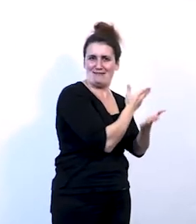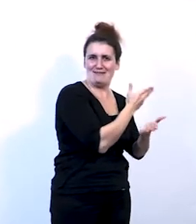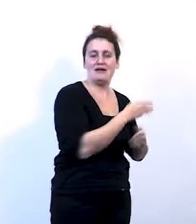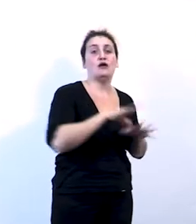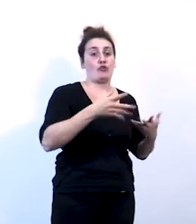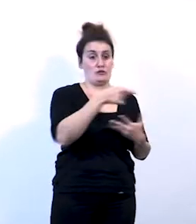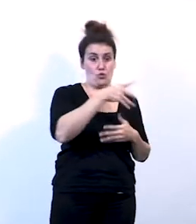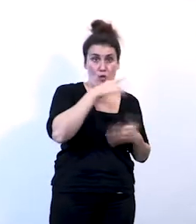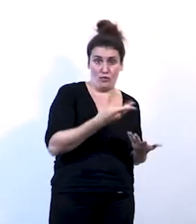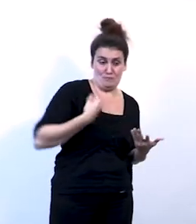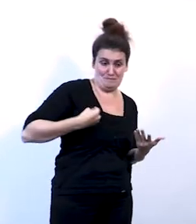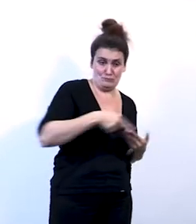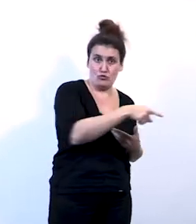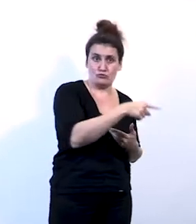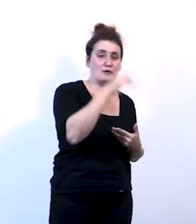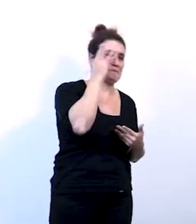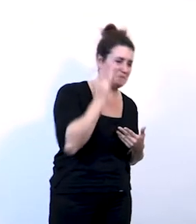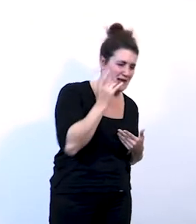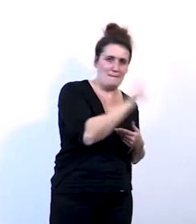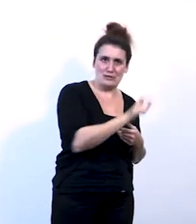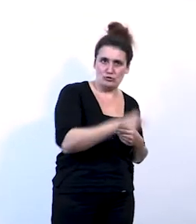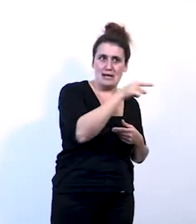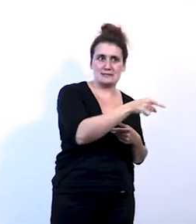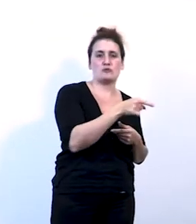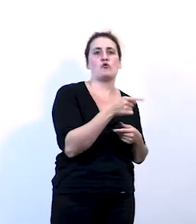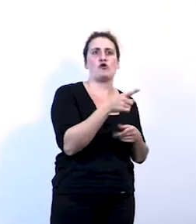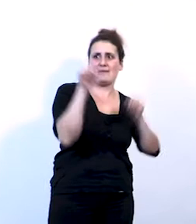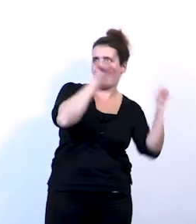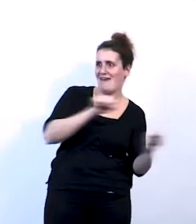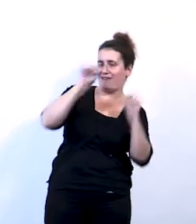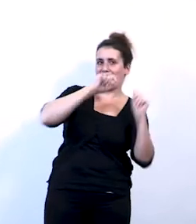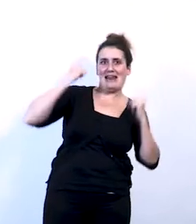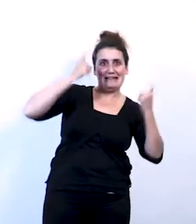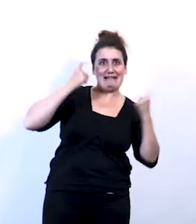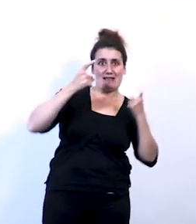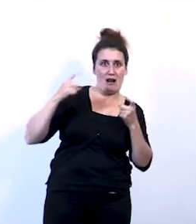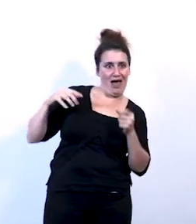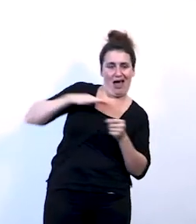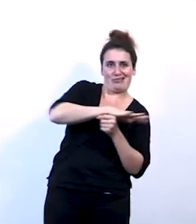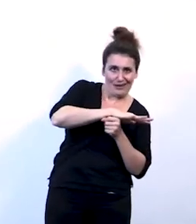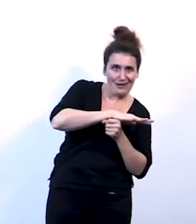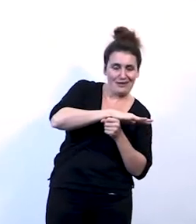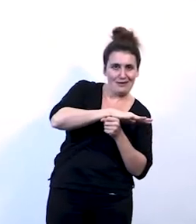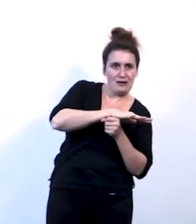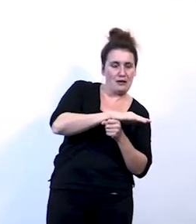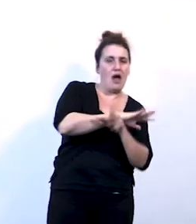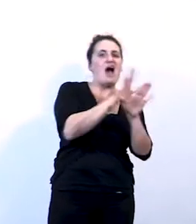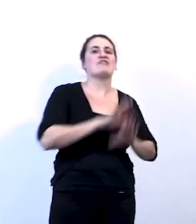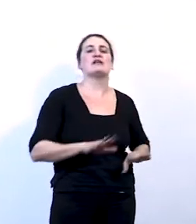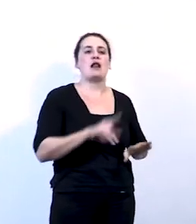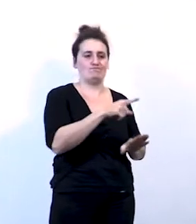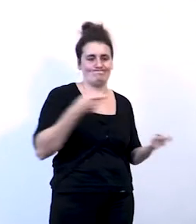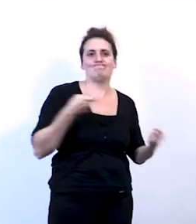los nativos, hijos de esta tierra, se van a defender de ese ataque, resulta el